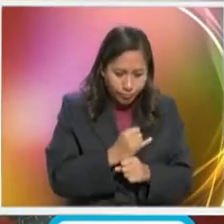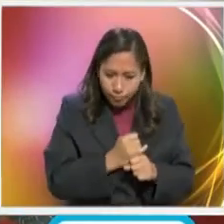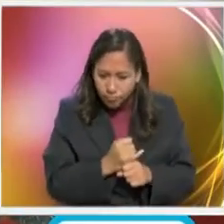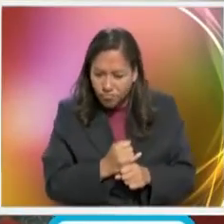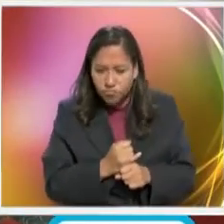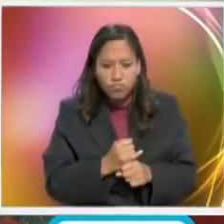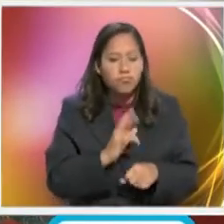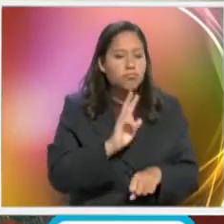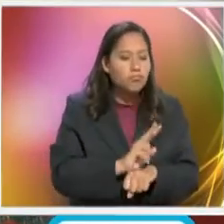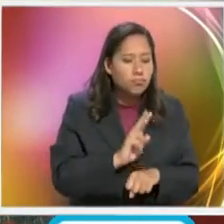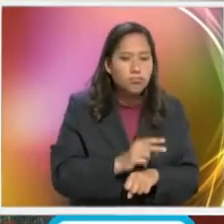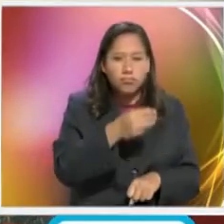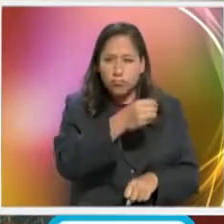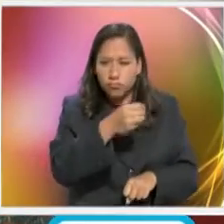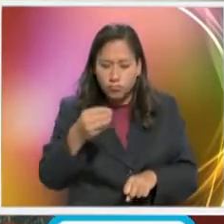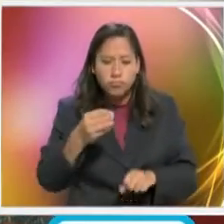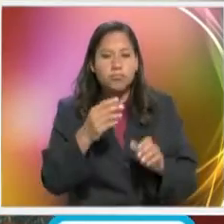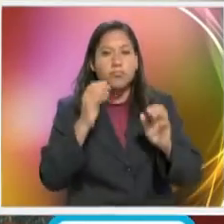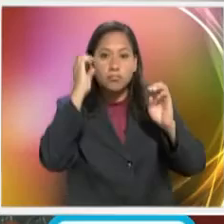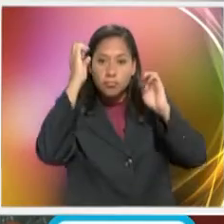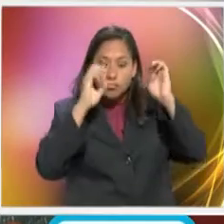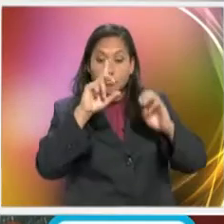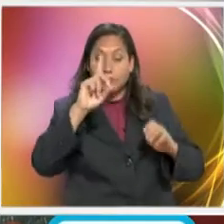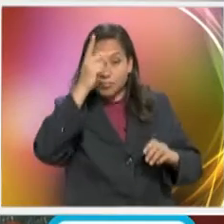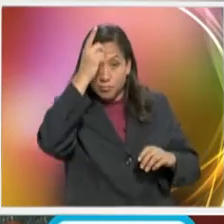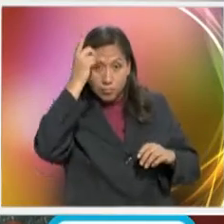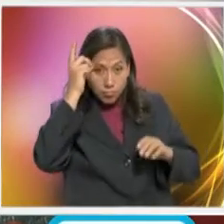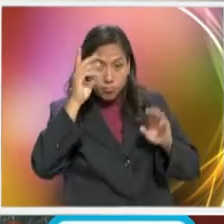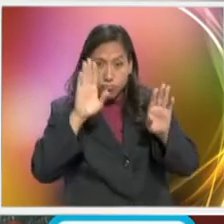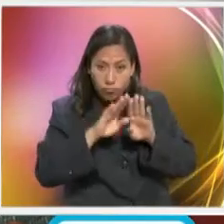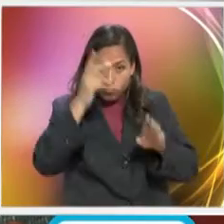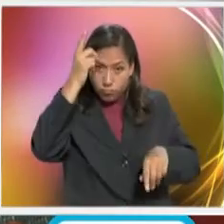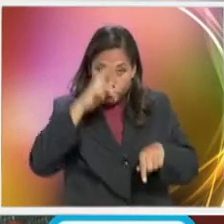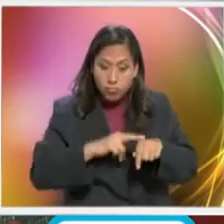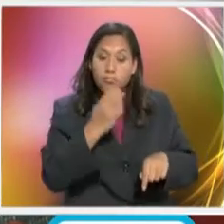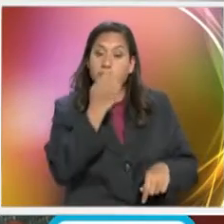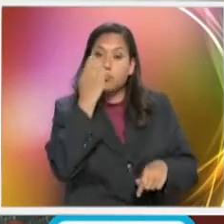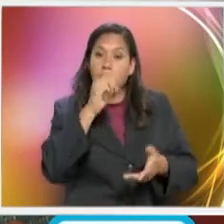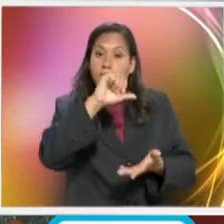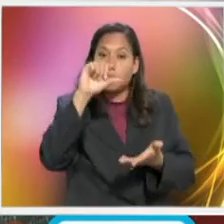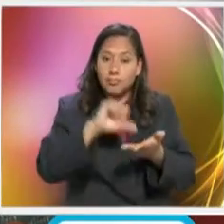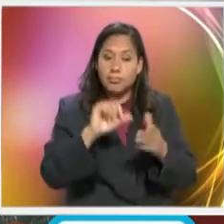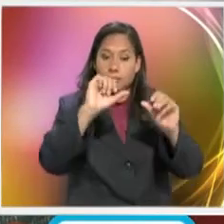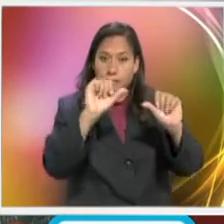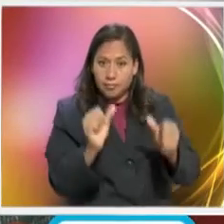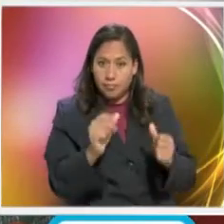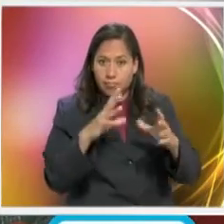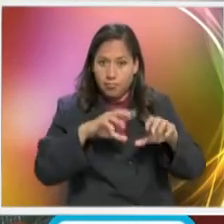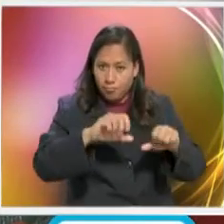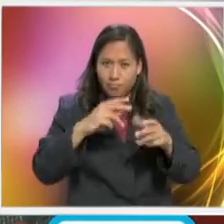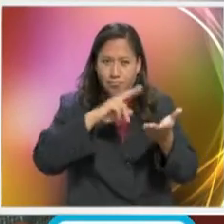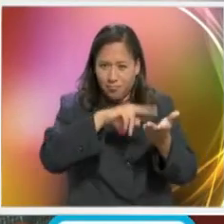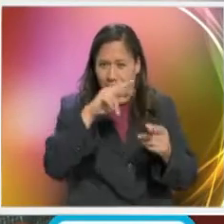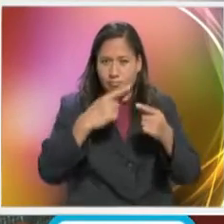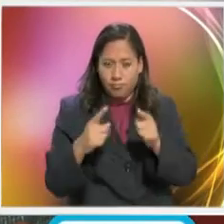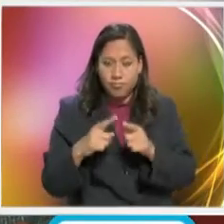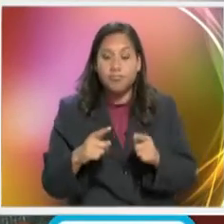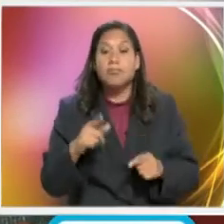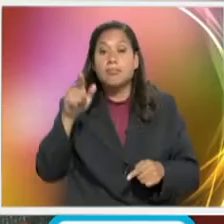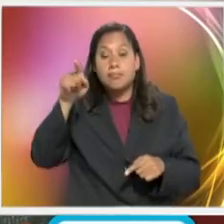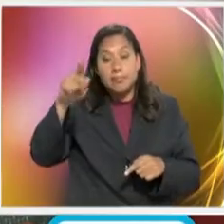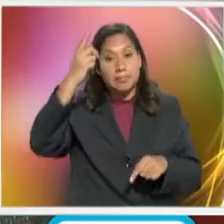la coordinación técnica de la exposición Diego Rivera como director de la Escuela Central de Artes Plásticas. Sí. Él fue